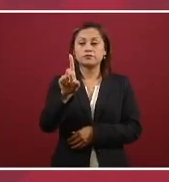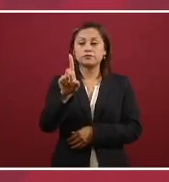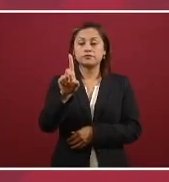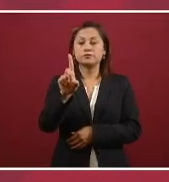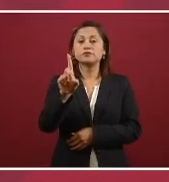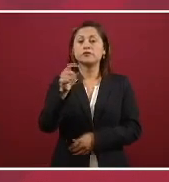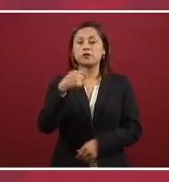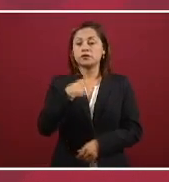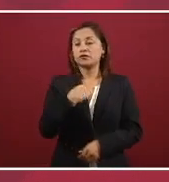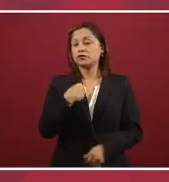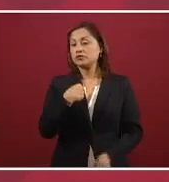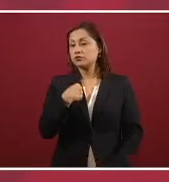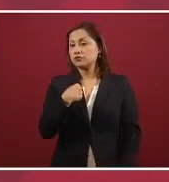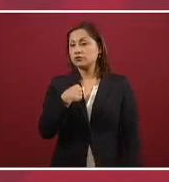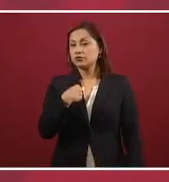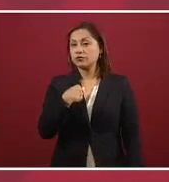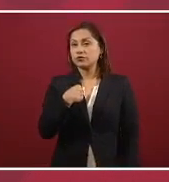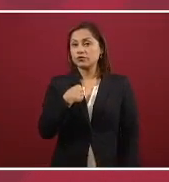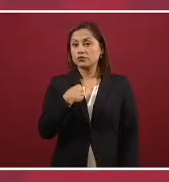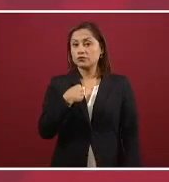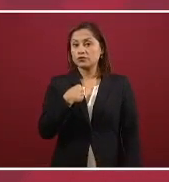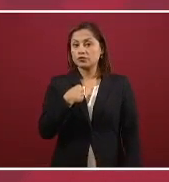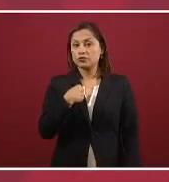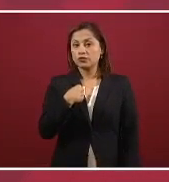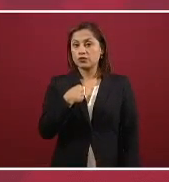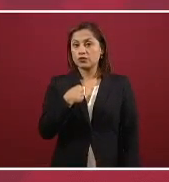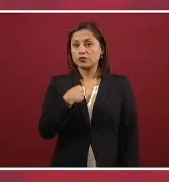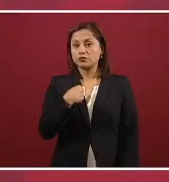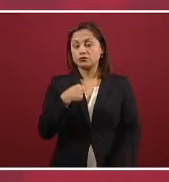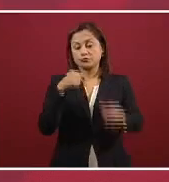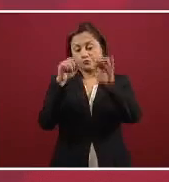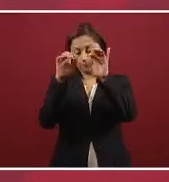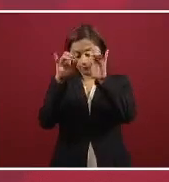dedicar a escribir el informe del día